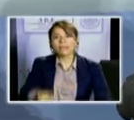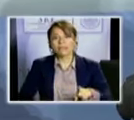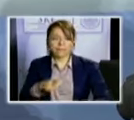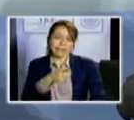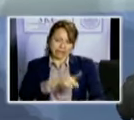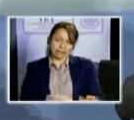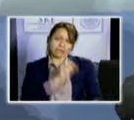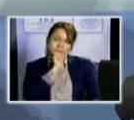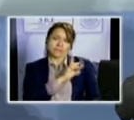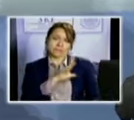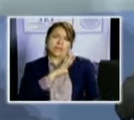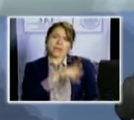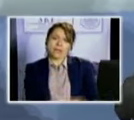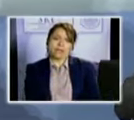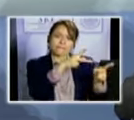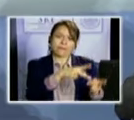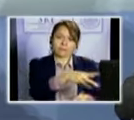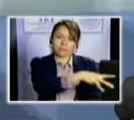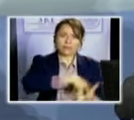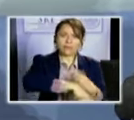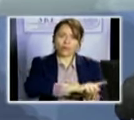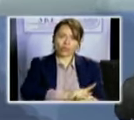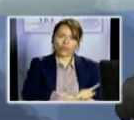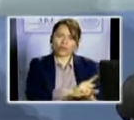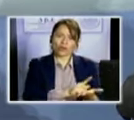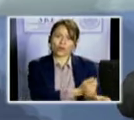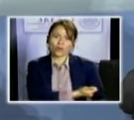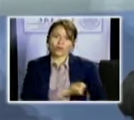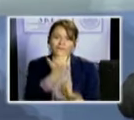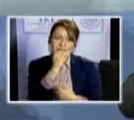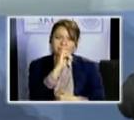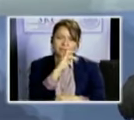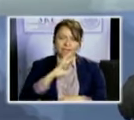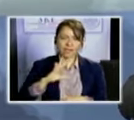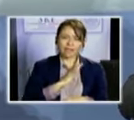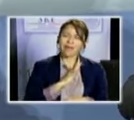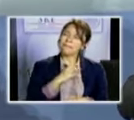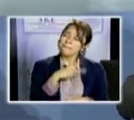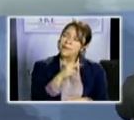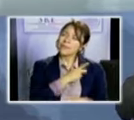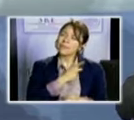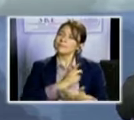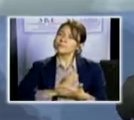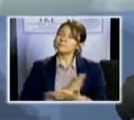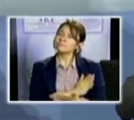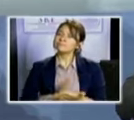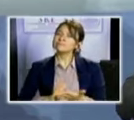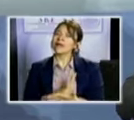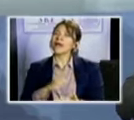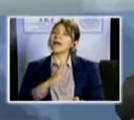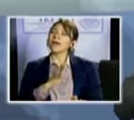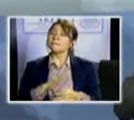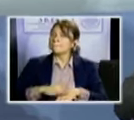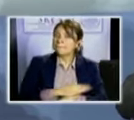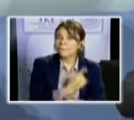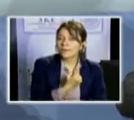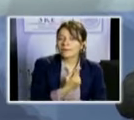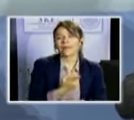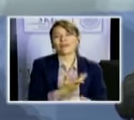droga o algunas actividades en esta cadena? Separar, creo que eso es un avance fundamental. Yo creo